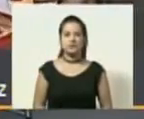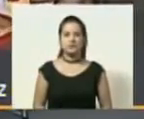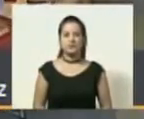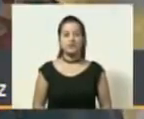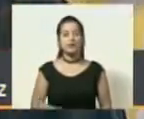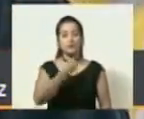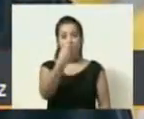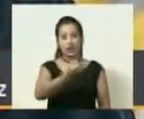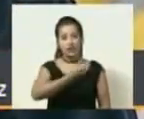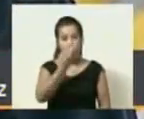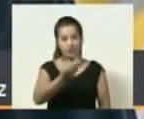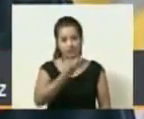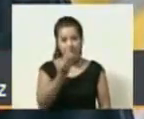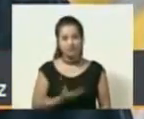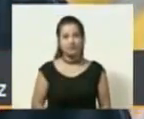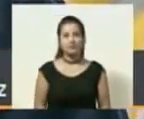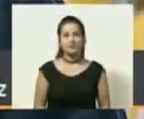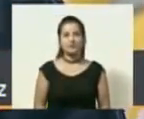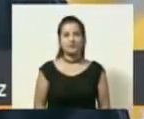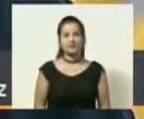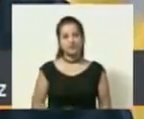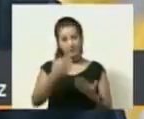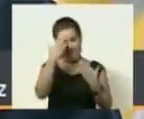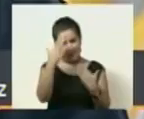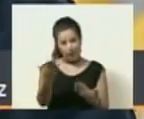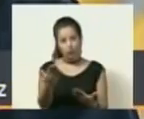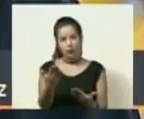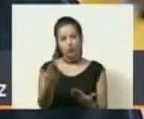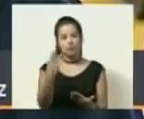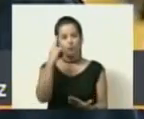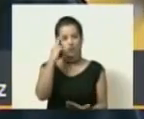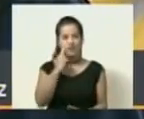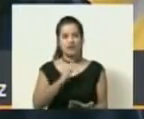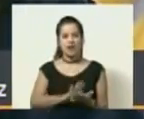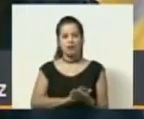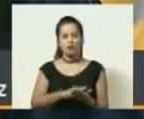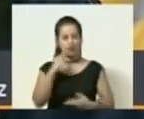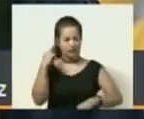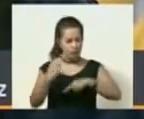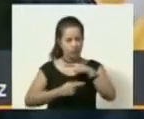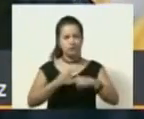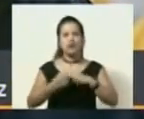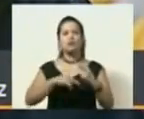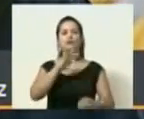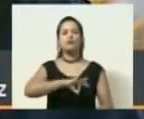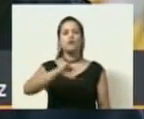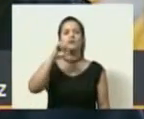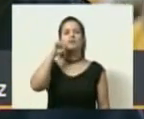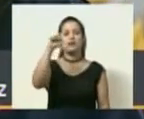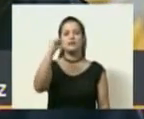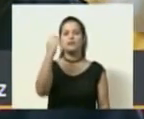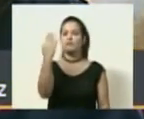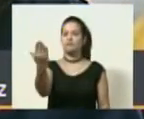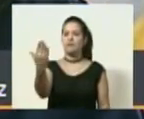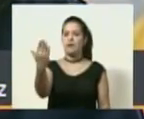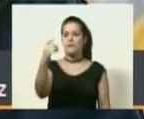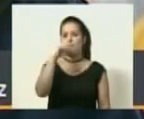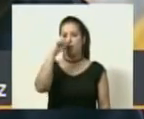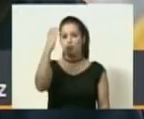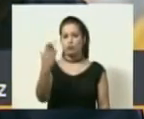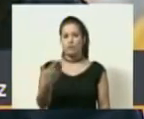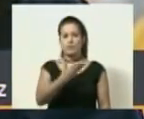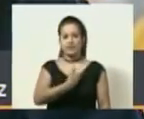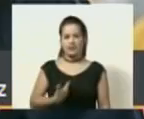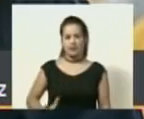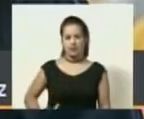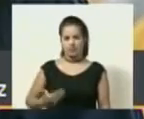Buenas tardes. Un saludo bolivariano, revolucionario y socialista a nuestro presidente Nicolás